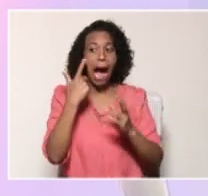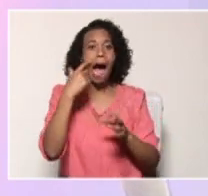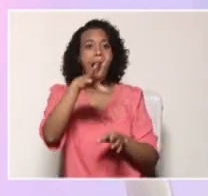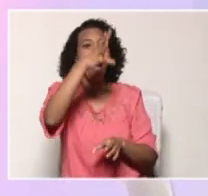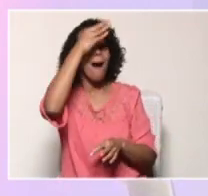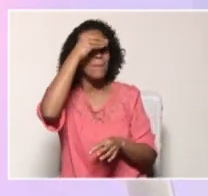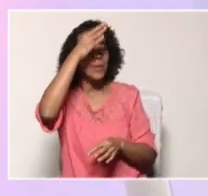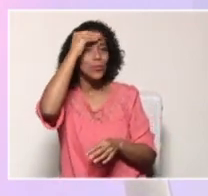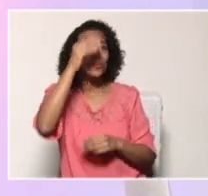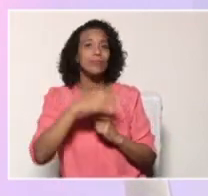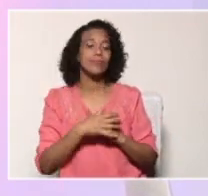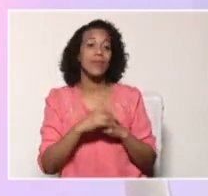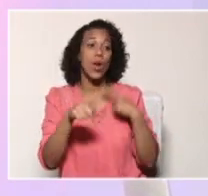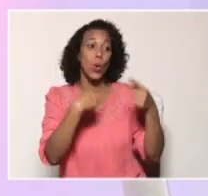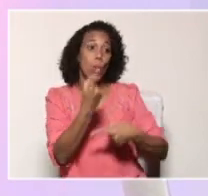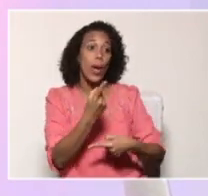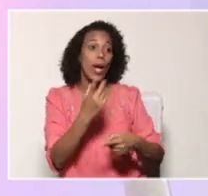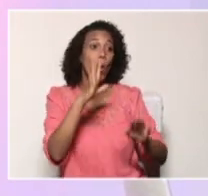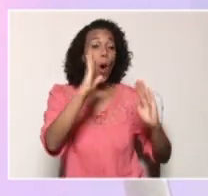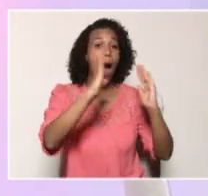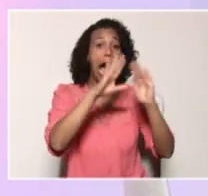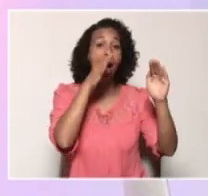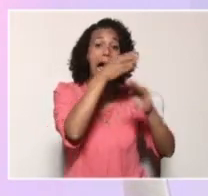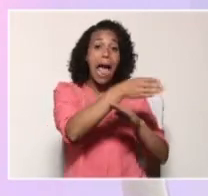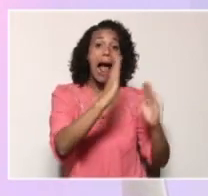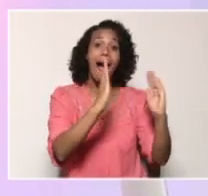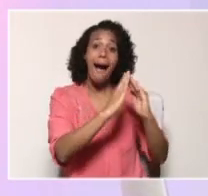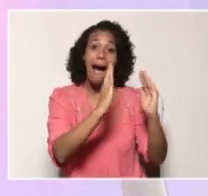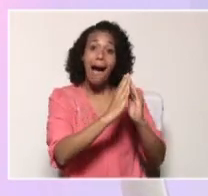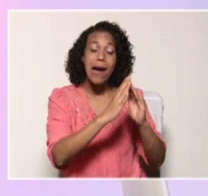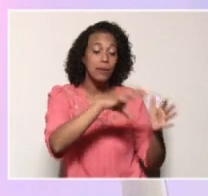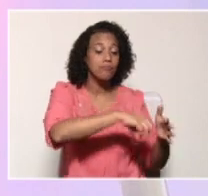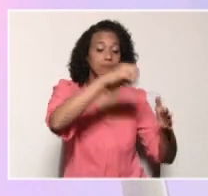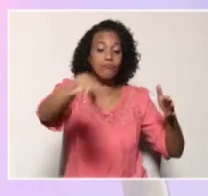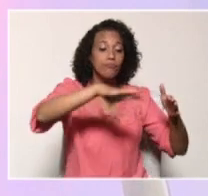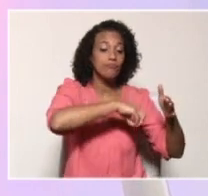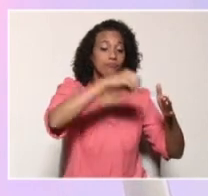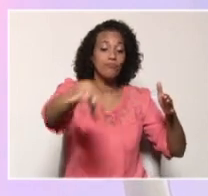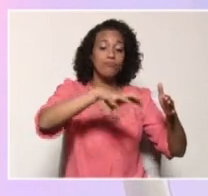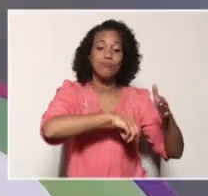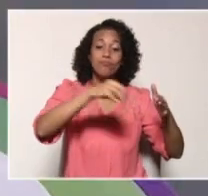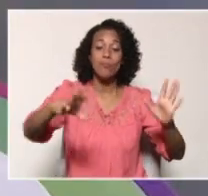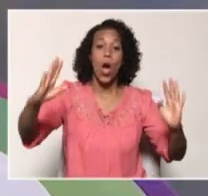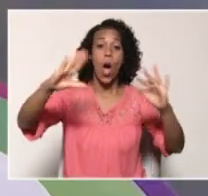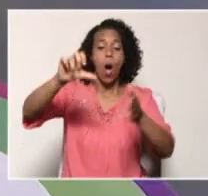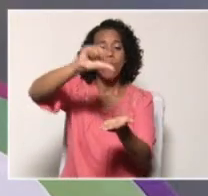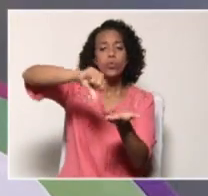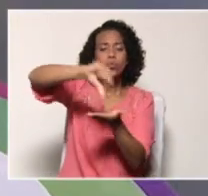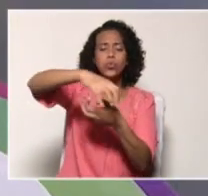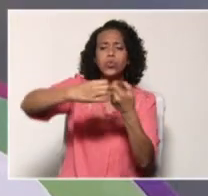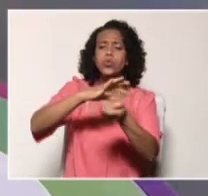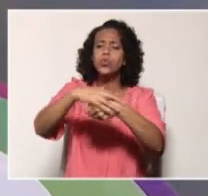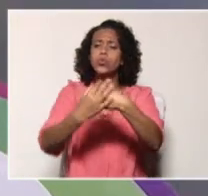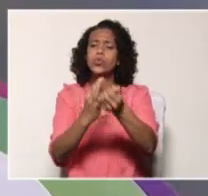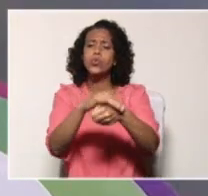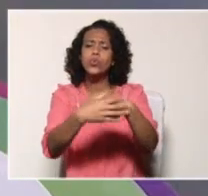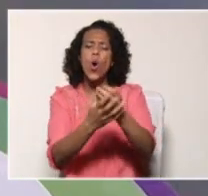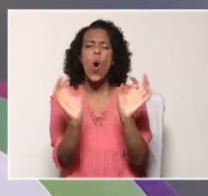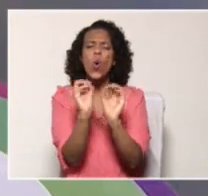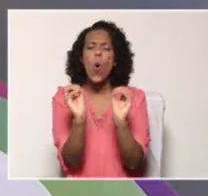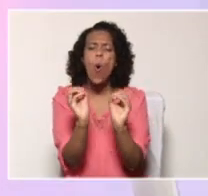viene la higiene de esos alimentos. ¿Cuáles son aquellos alimentos que debo lavar? ¿Cómo